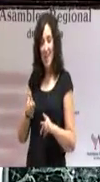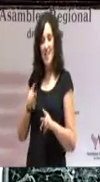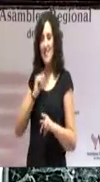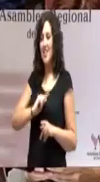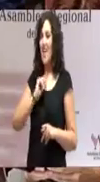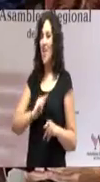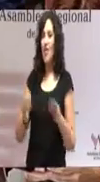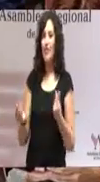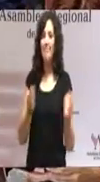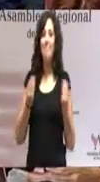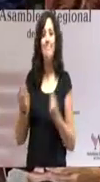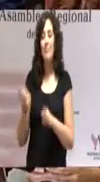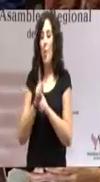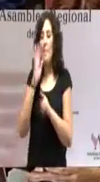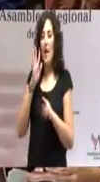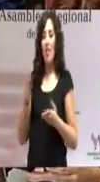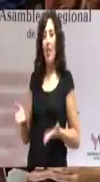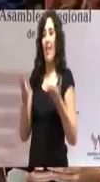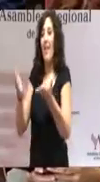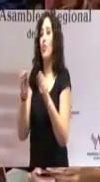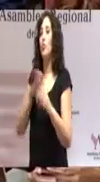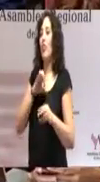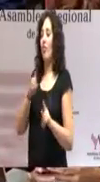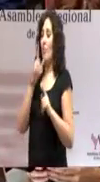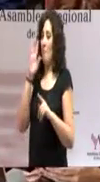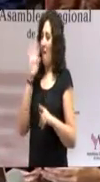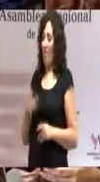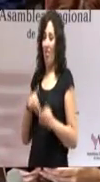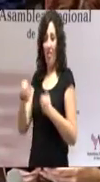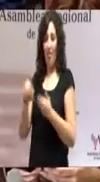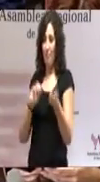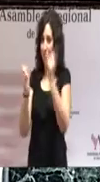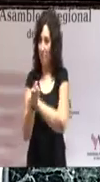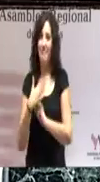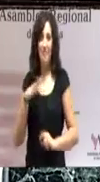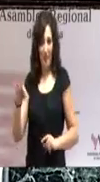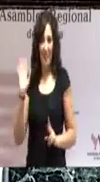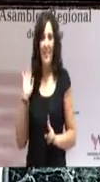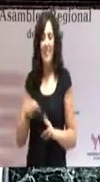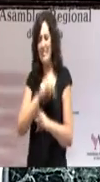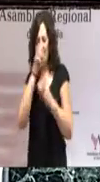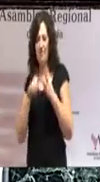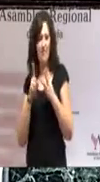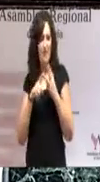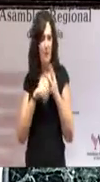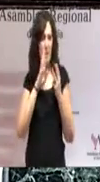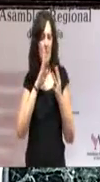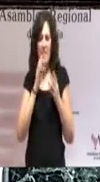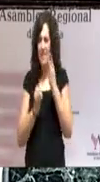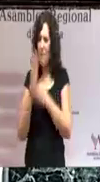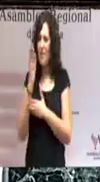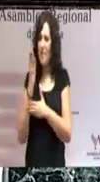que no se la estamos ofreciendo a usted. Y la tercera de las cosas. Mire, esta mañana le hablé de Hamlet.